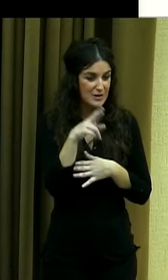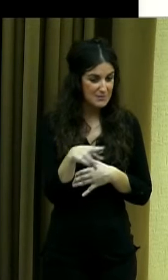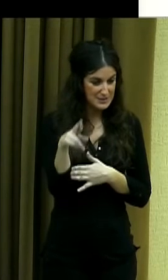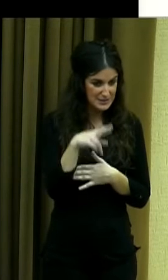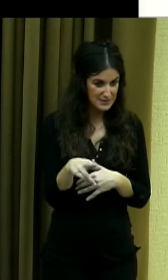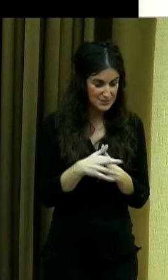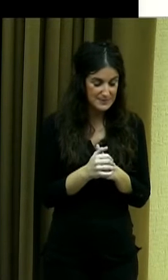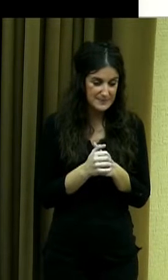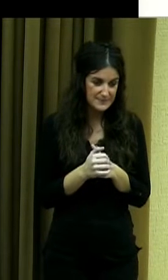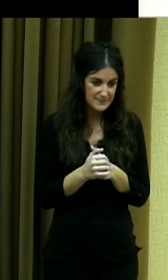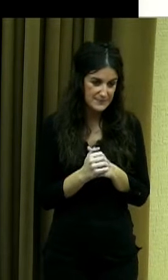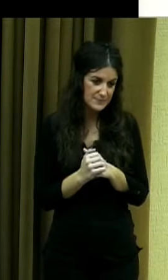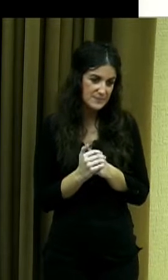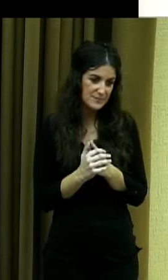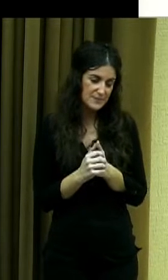repetitivos.